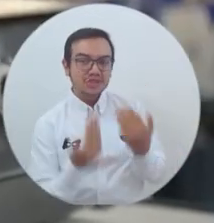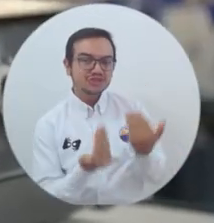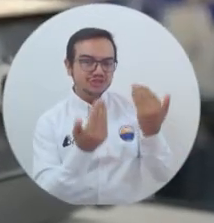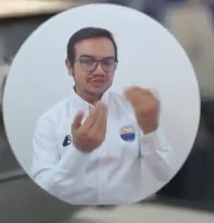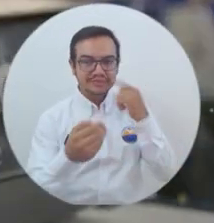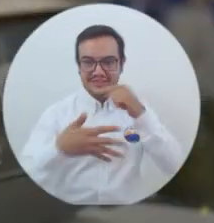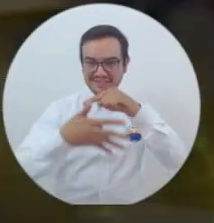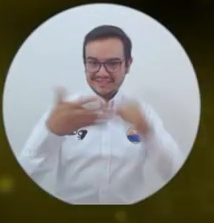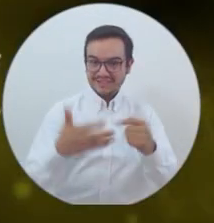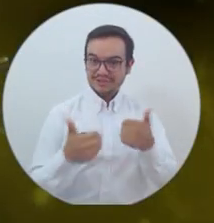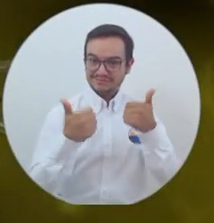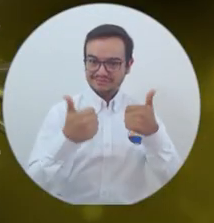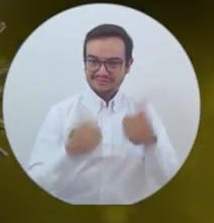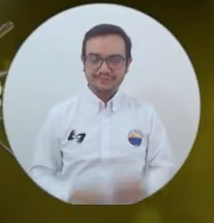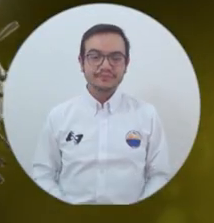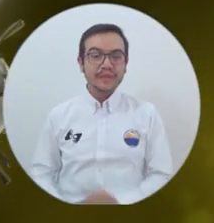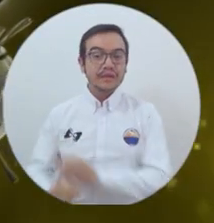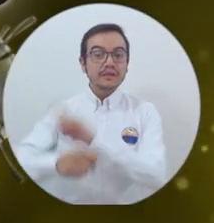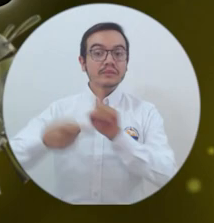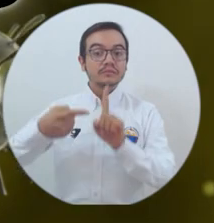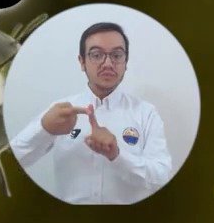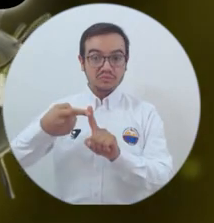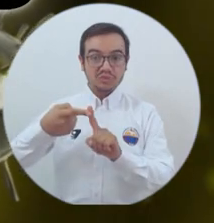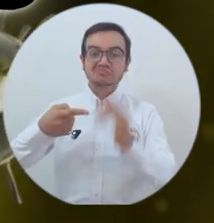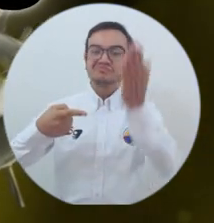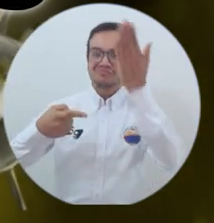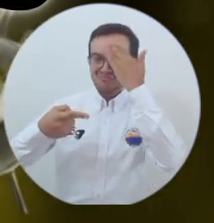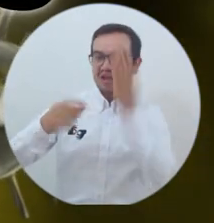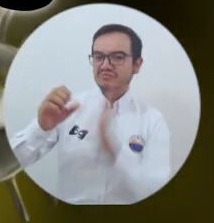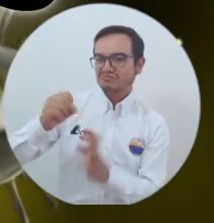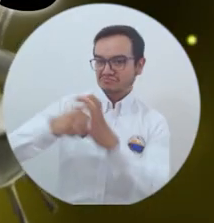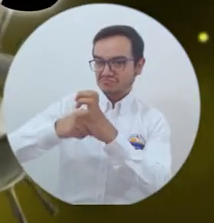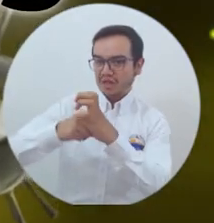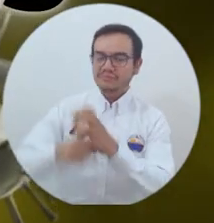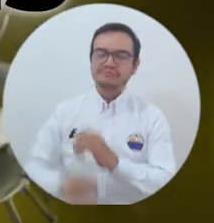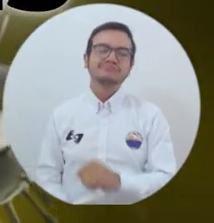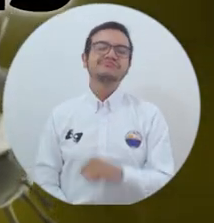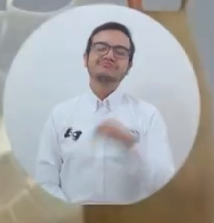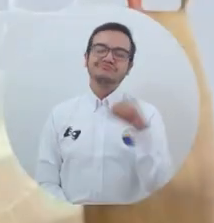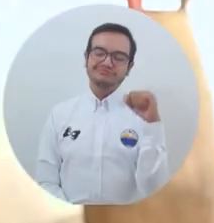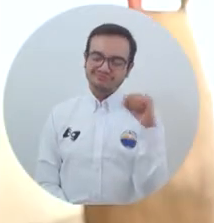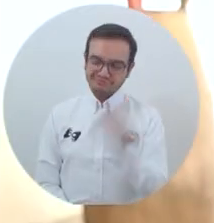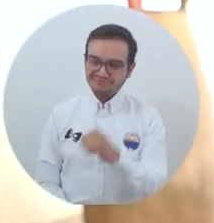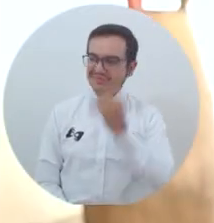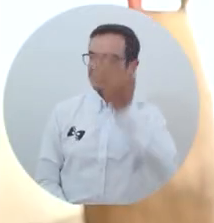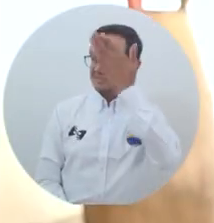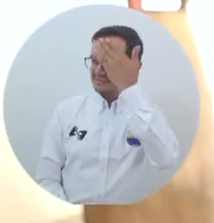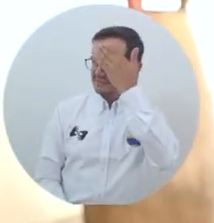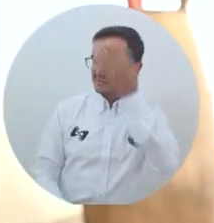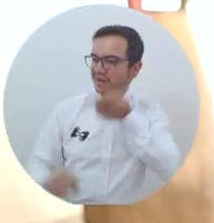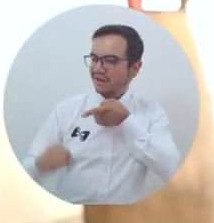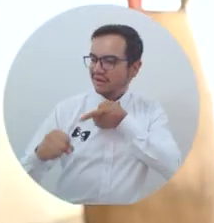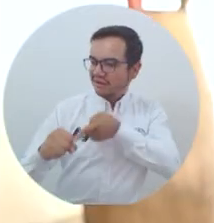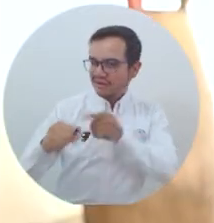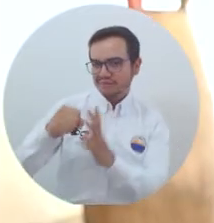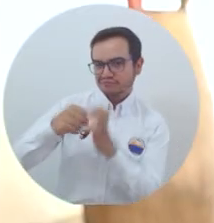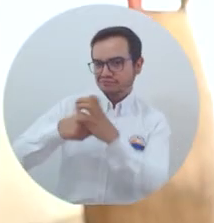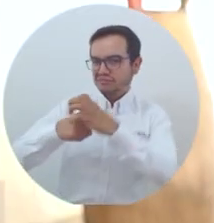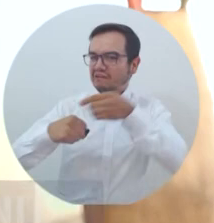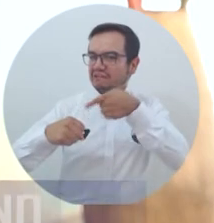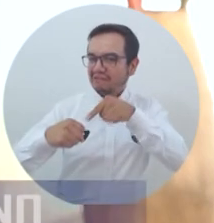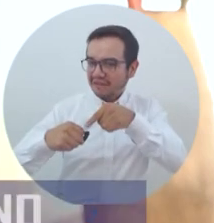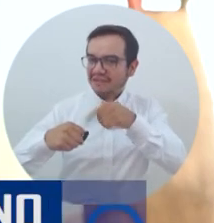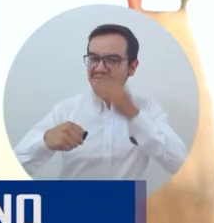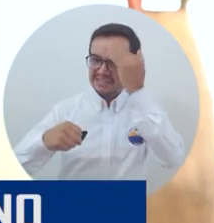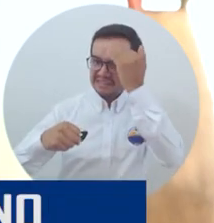ante el COVID-19. 1. ¿Sabemos qué es? Sí, efectivamente ya